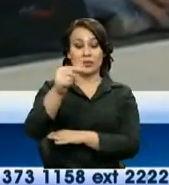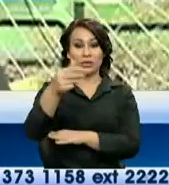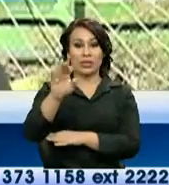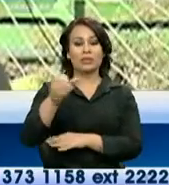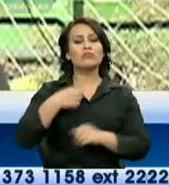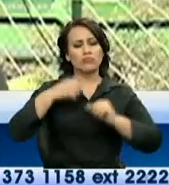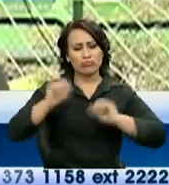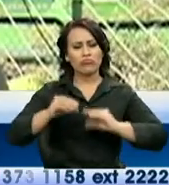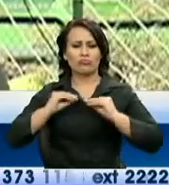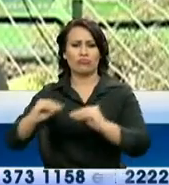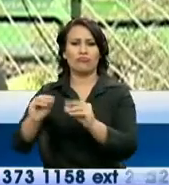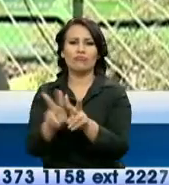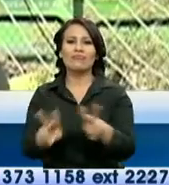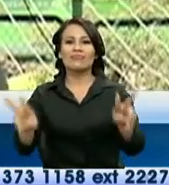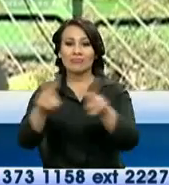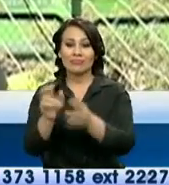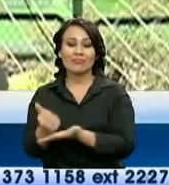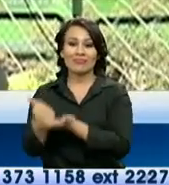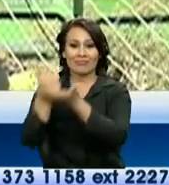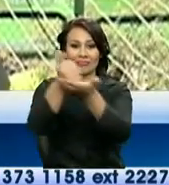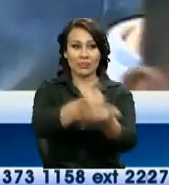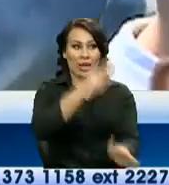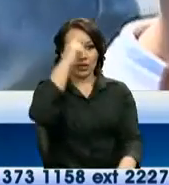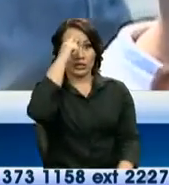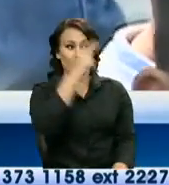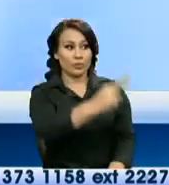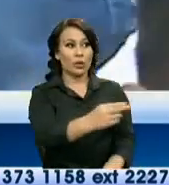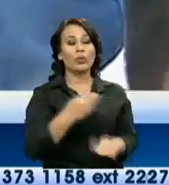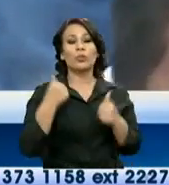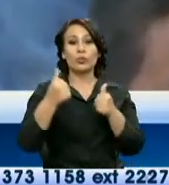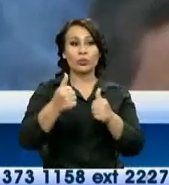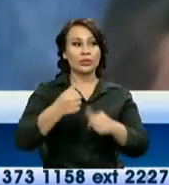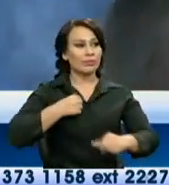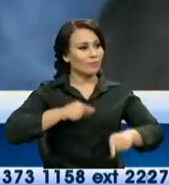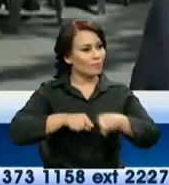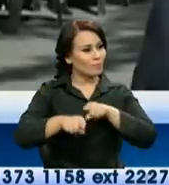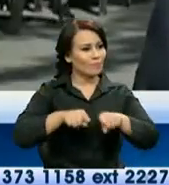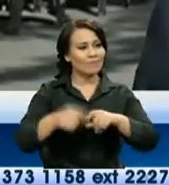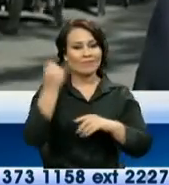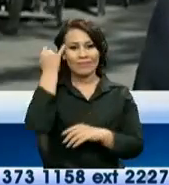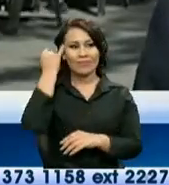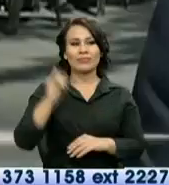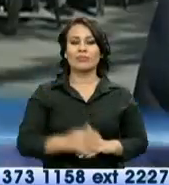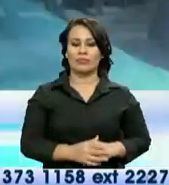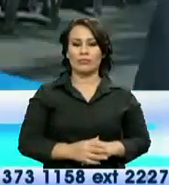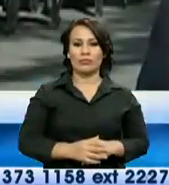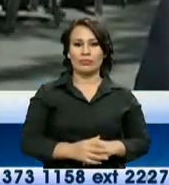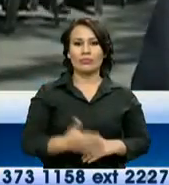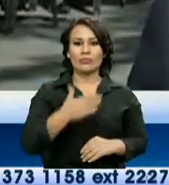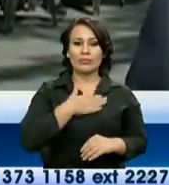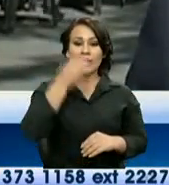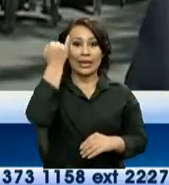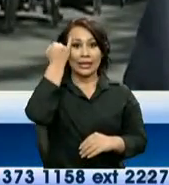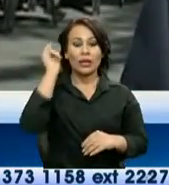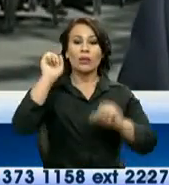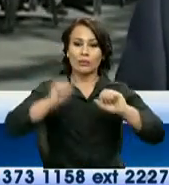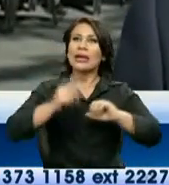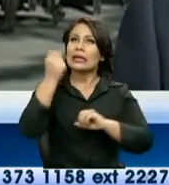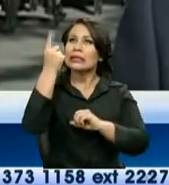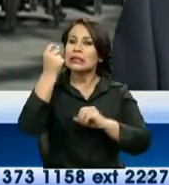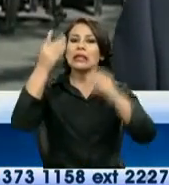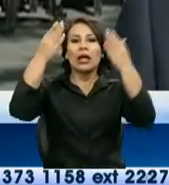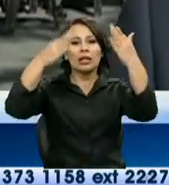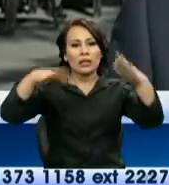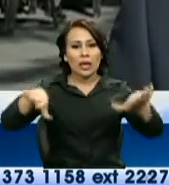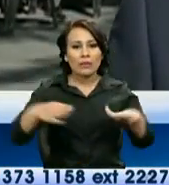los valores de la solidaridad, el respeto y la buena convivencia, organizaron. La idea es que entiendan el festejo de Navidad,